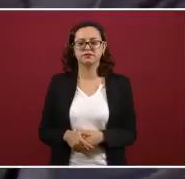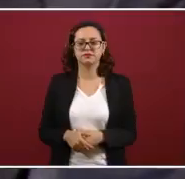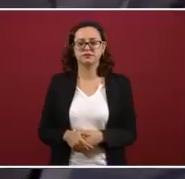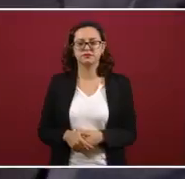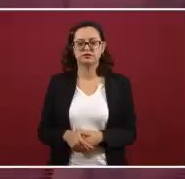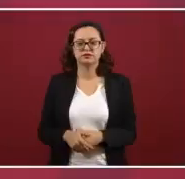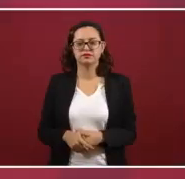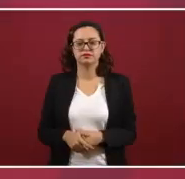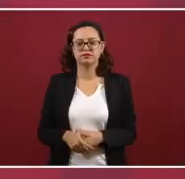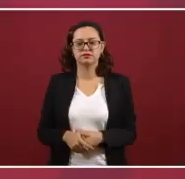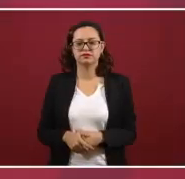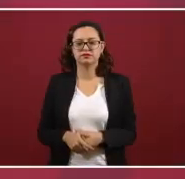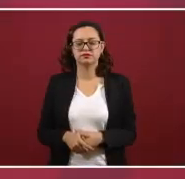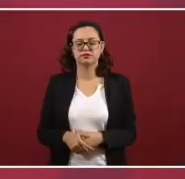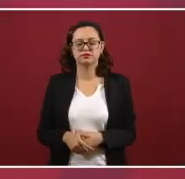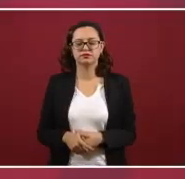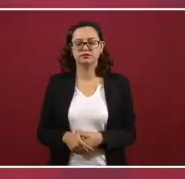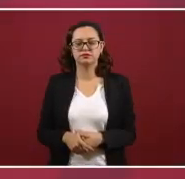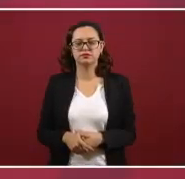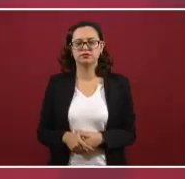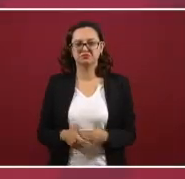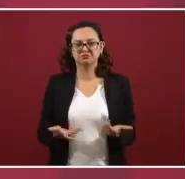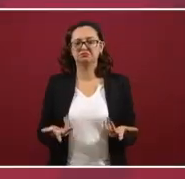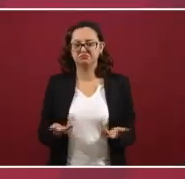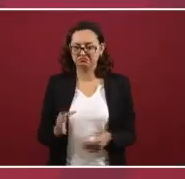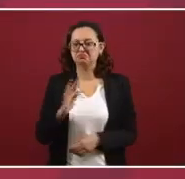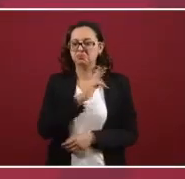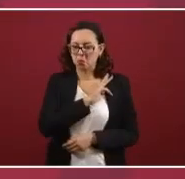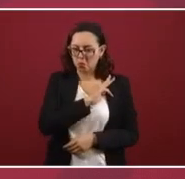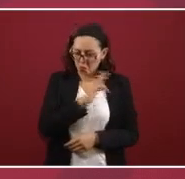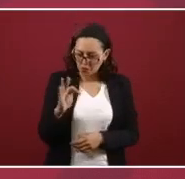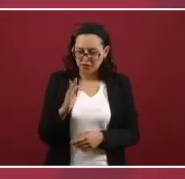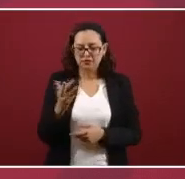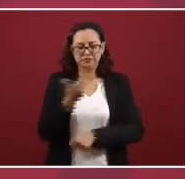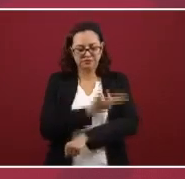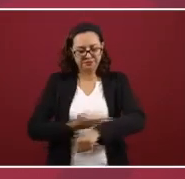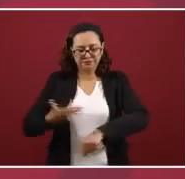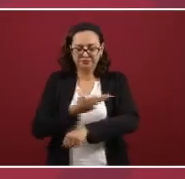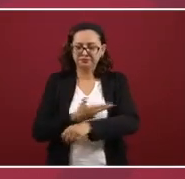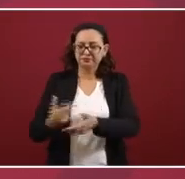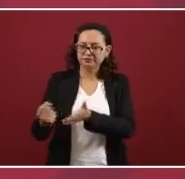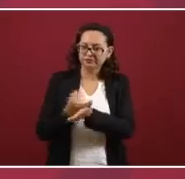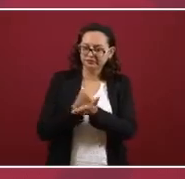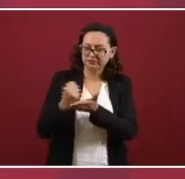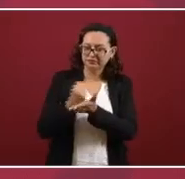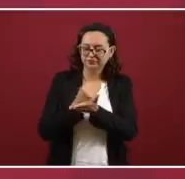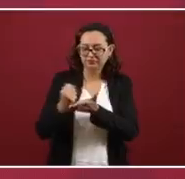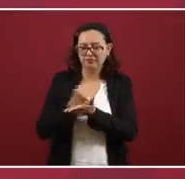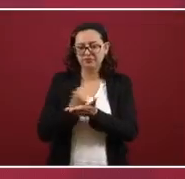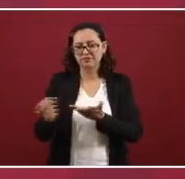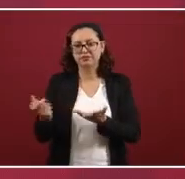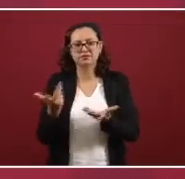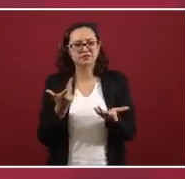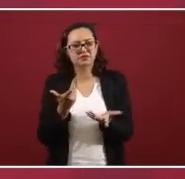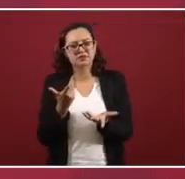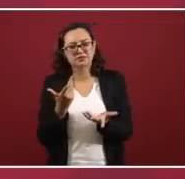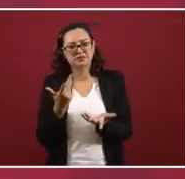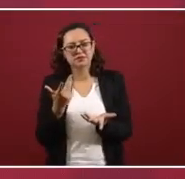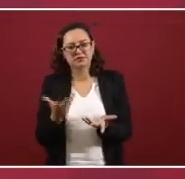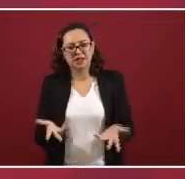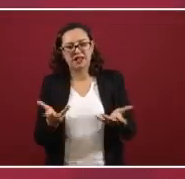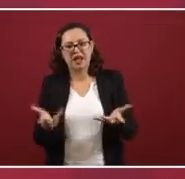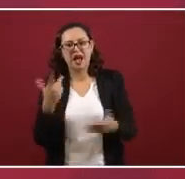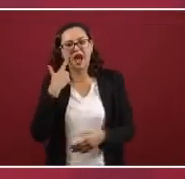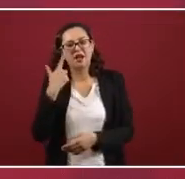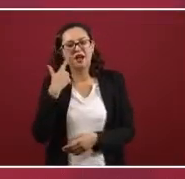disponibles para el otorgamiento de créditos. A ver, a todos los que están